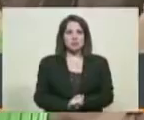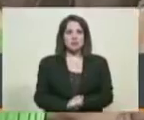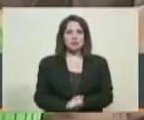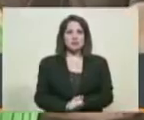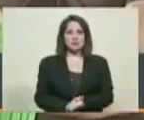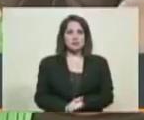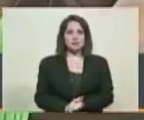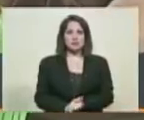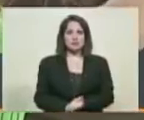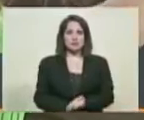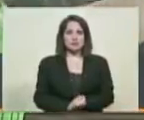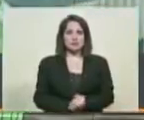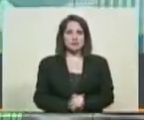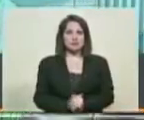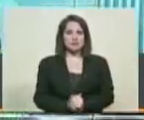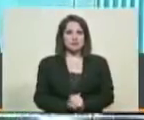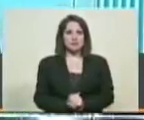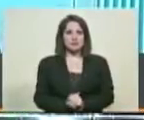para atender,